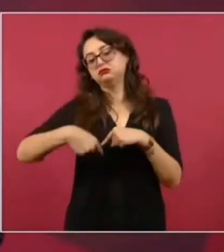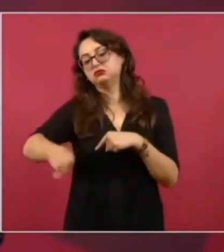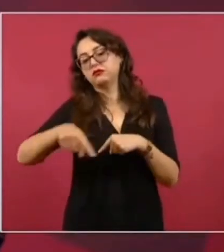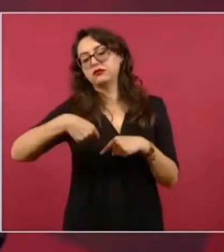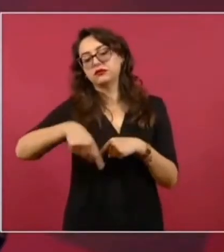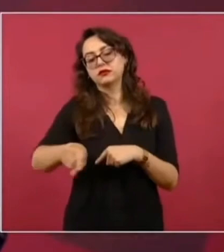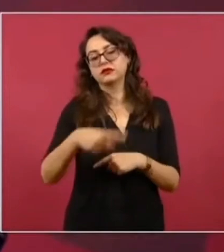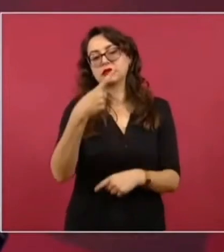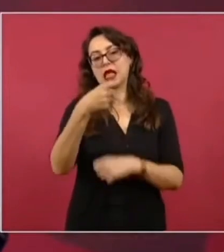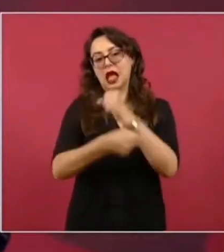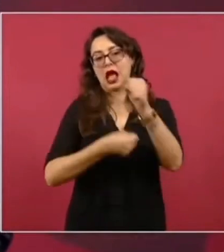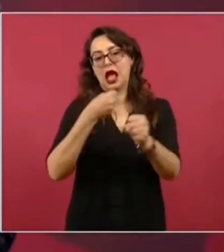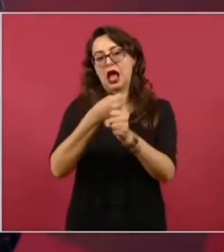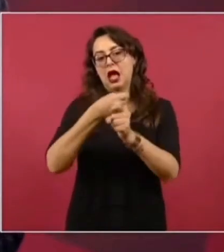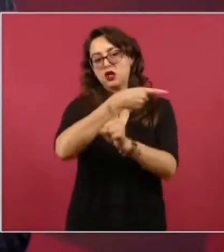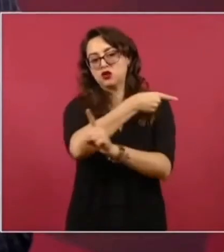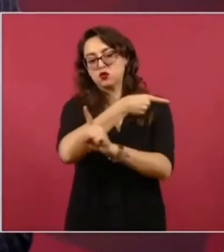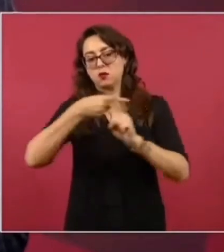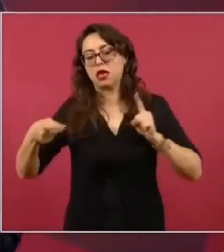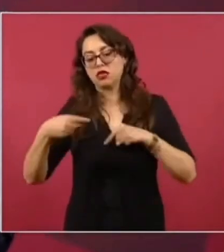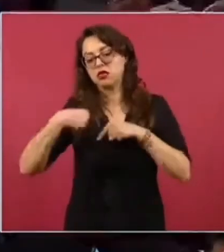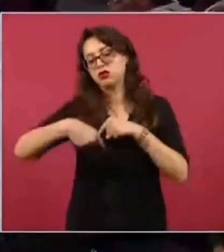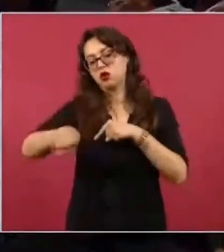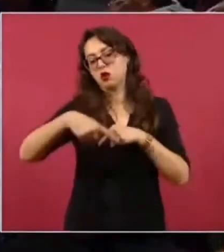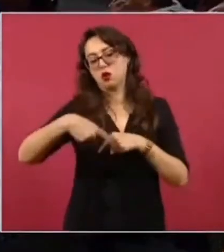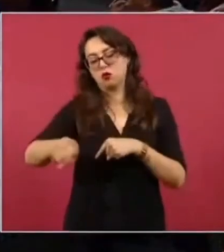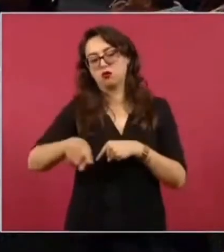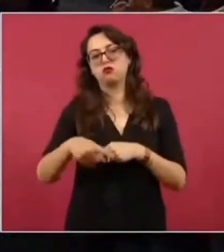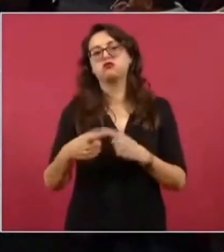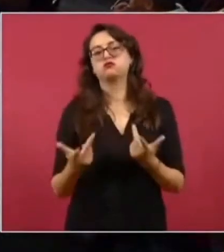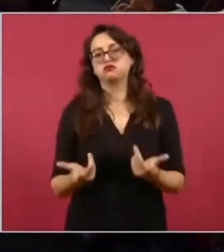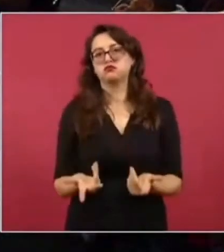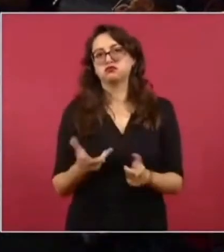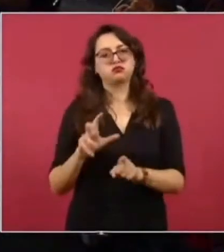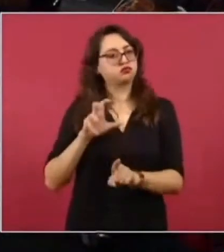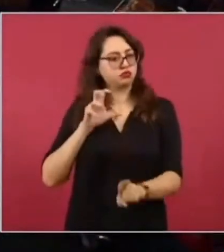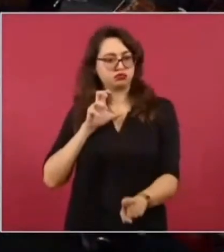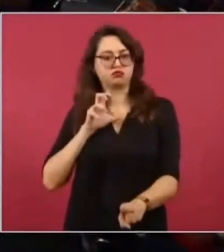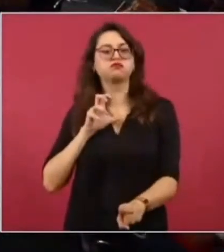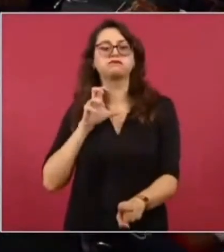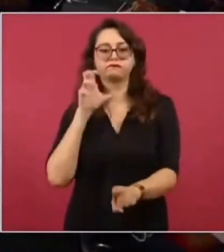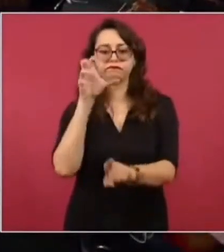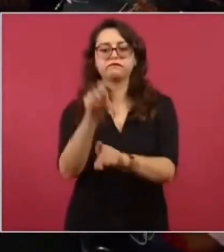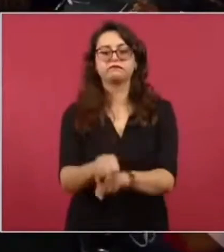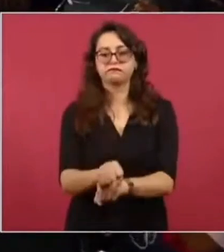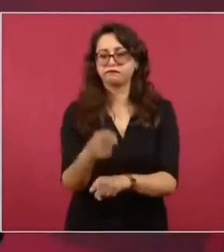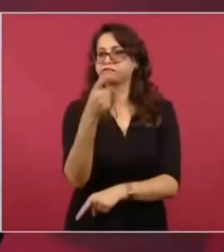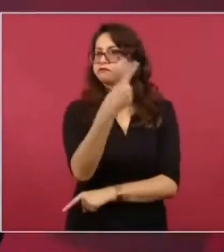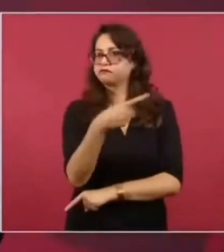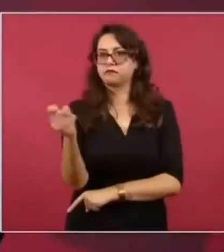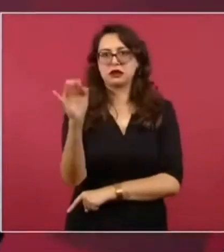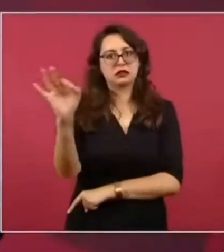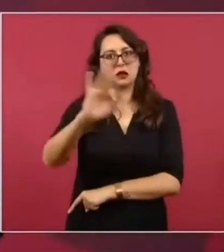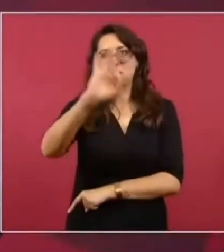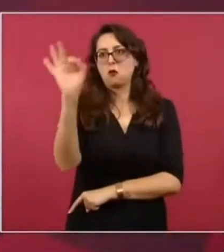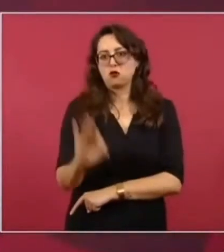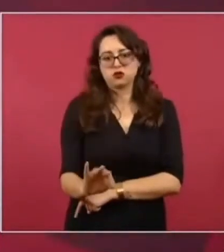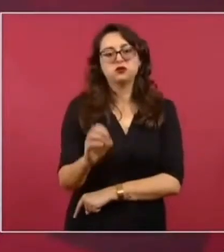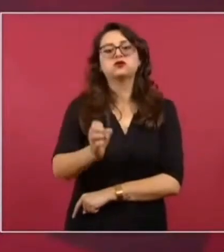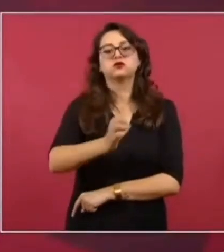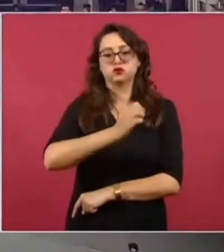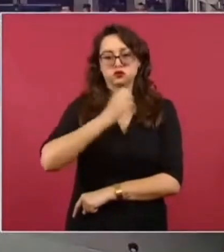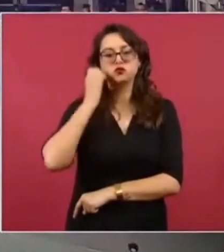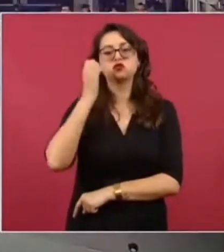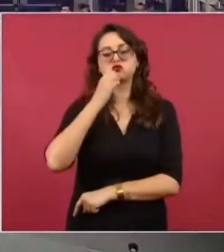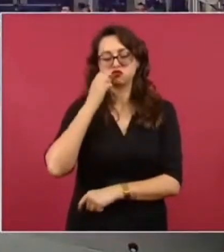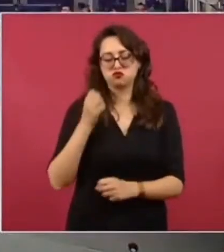termine el gobierno que represento, vamos a estar cubriendo el 100% de